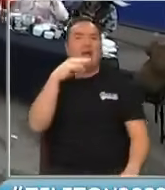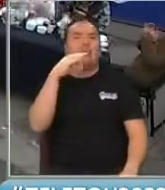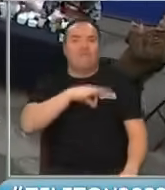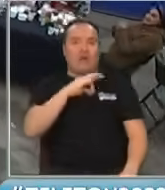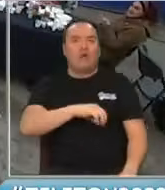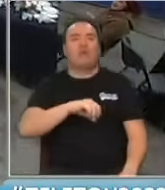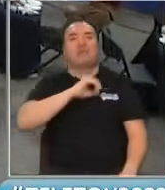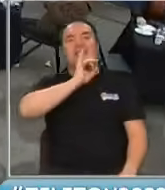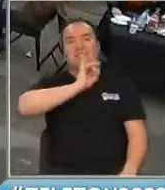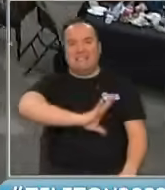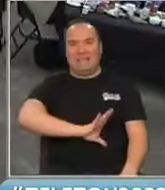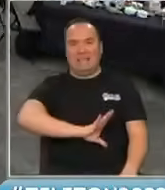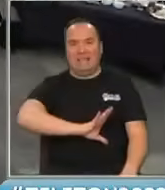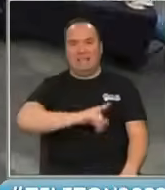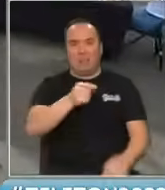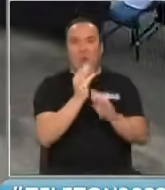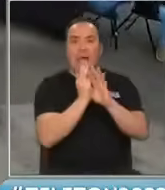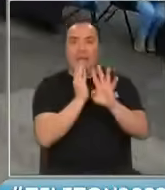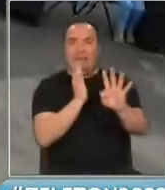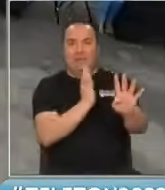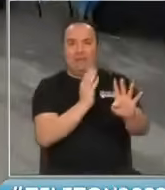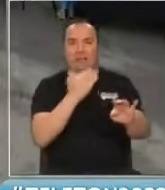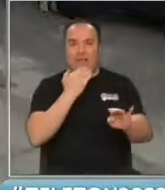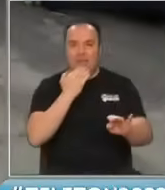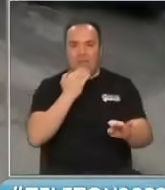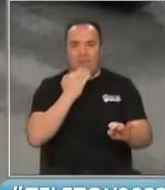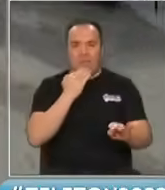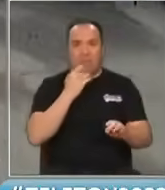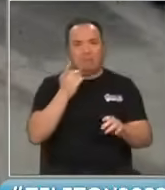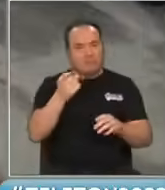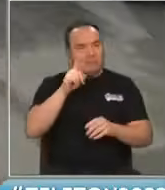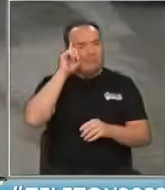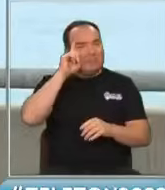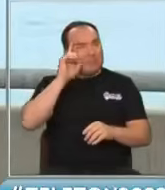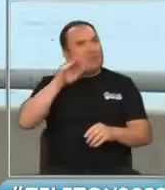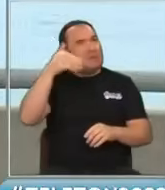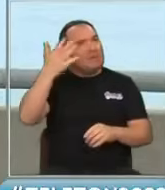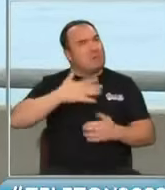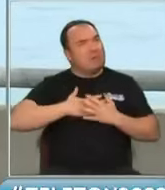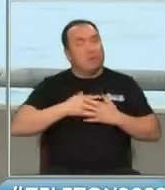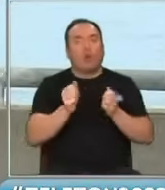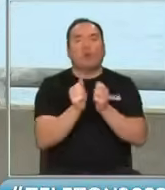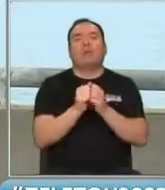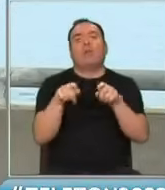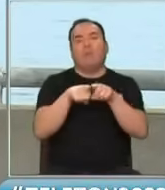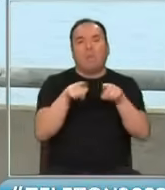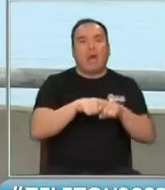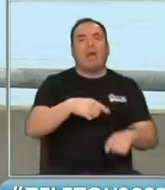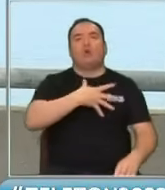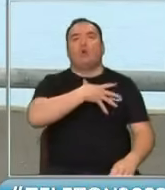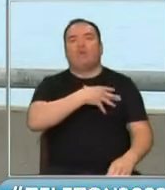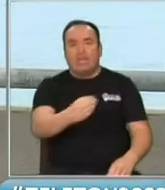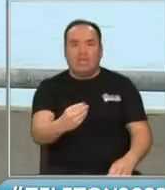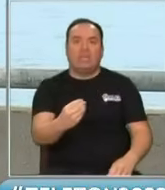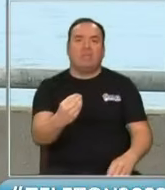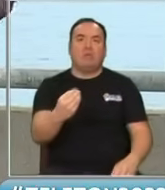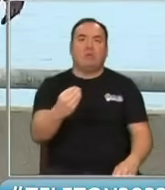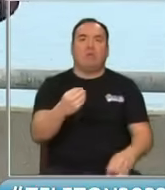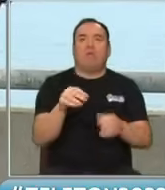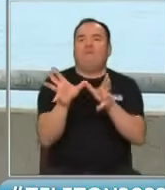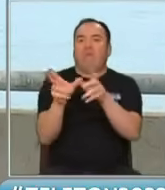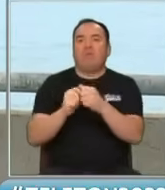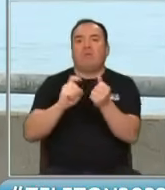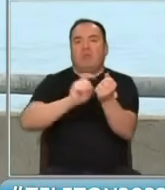fila. Haz un recuerdo para aquellos que no están. Anda con tu hermano, anda con tus hijos, anda con tus